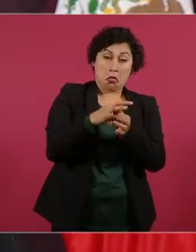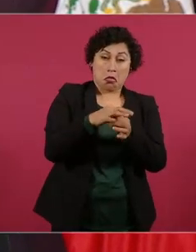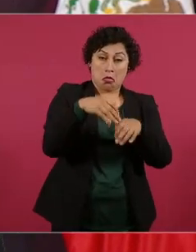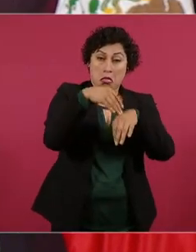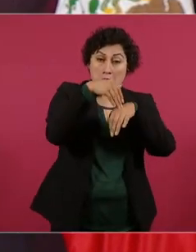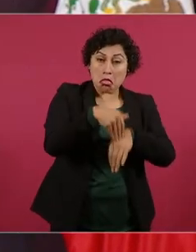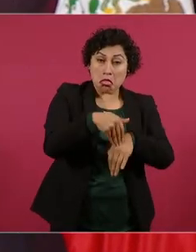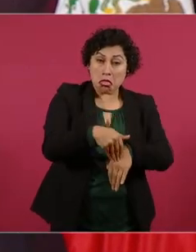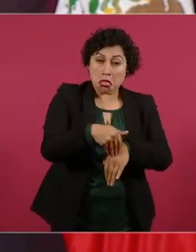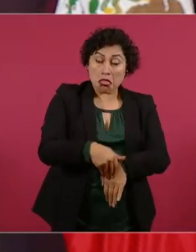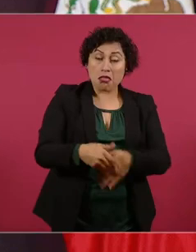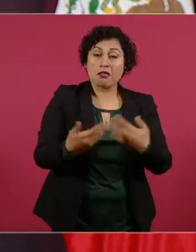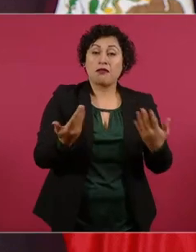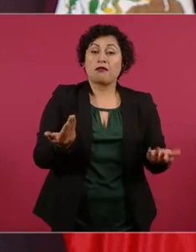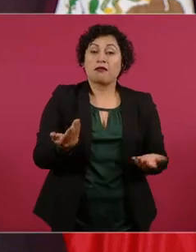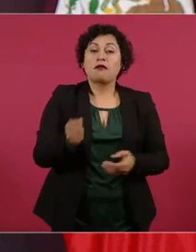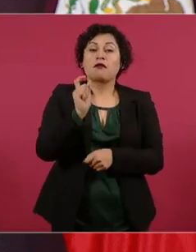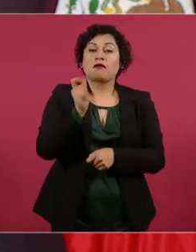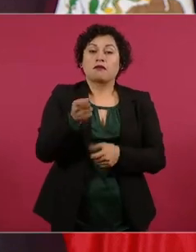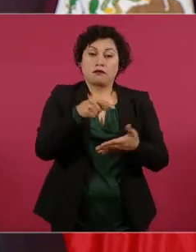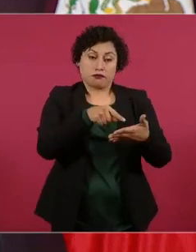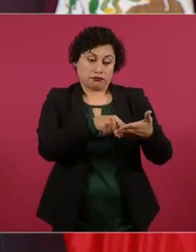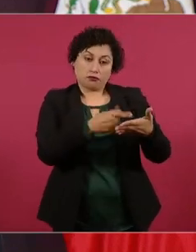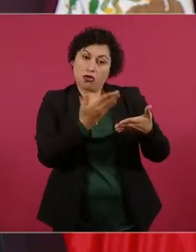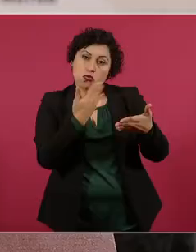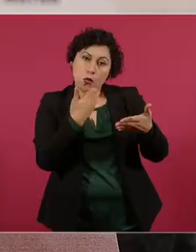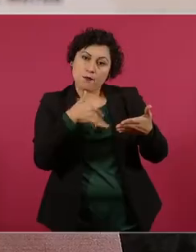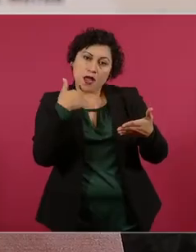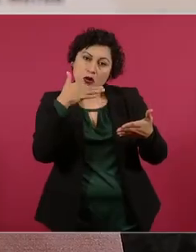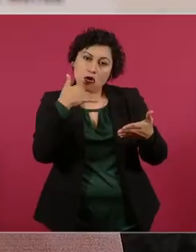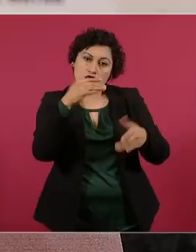neoliberal el combate a la corrupción.